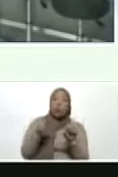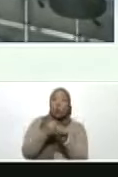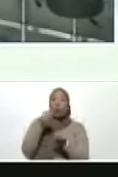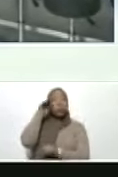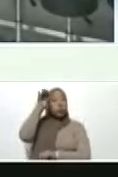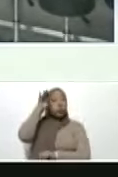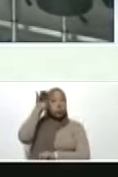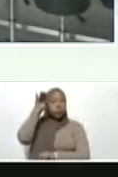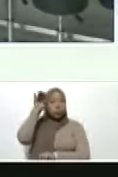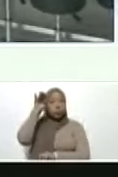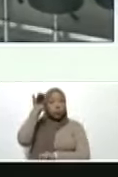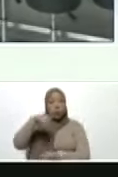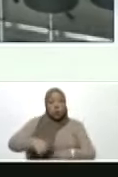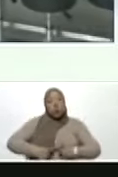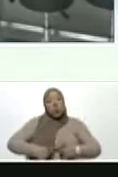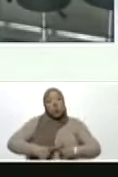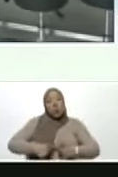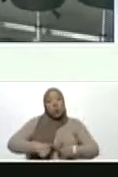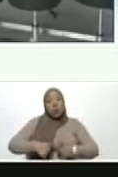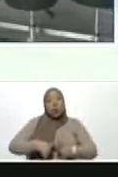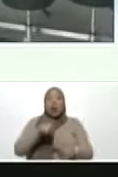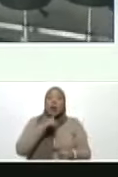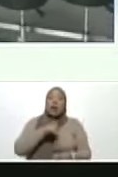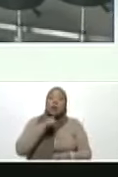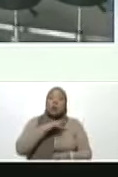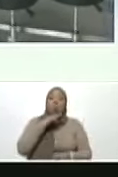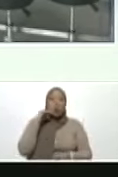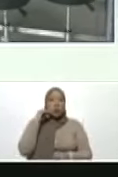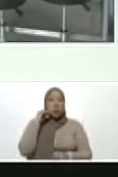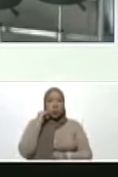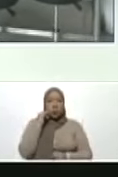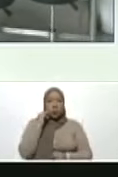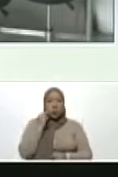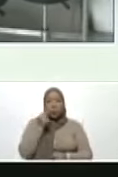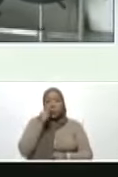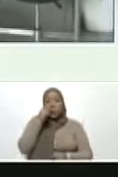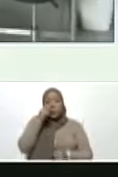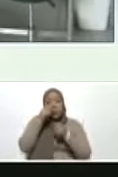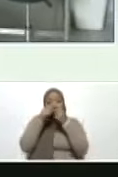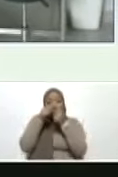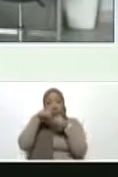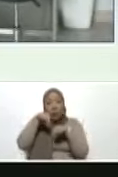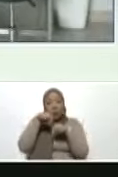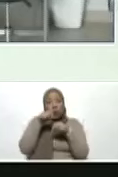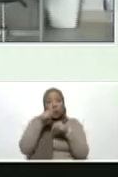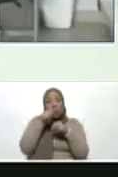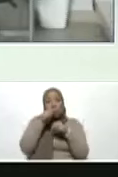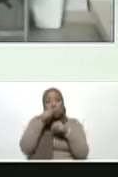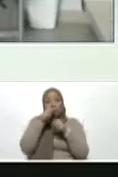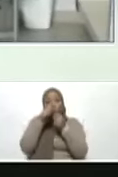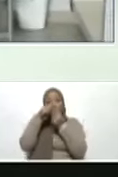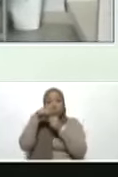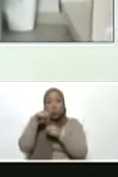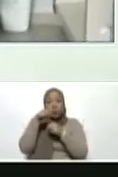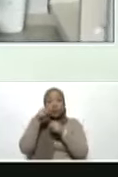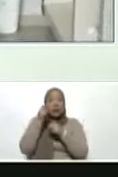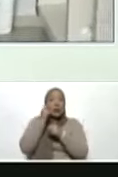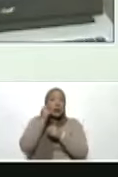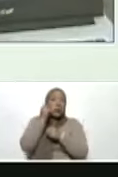no vayan a sufrir tanto como sufren nuestras generaciones. La pérdida de dentadura, la pérdida de